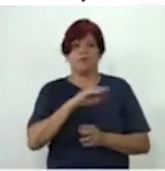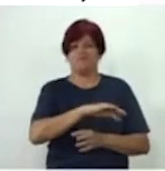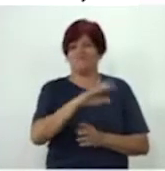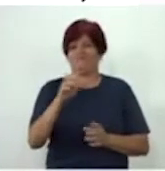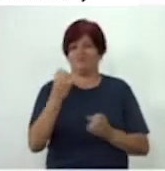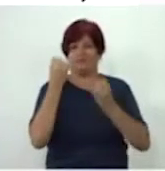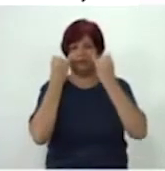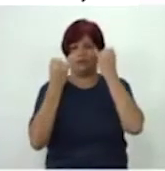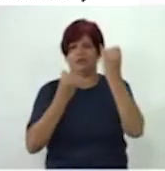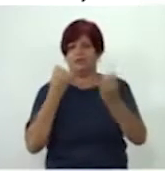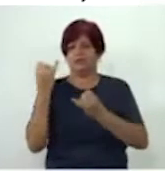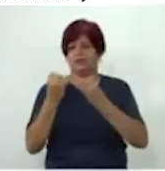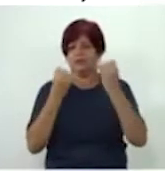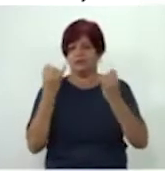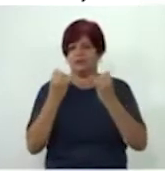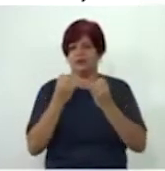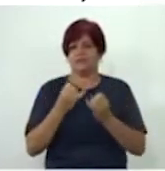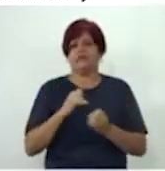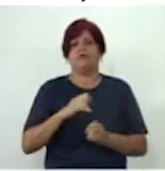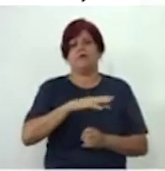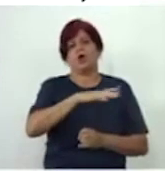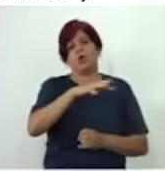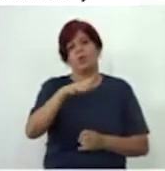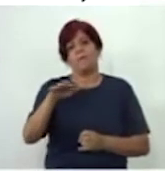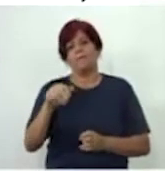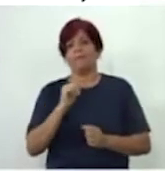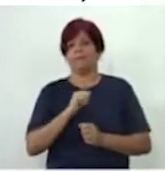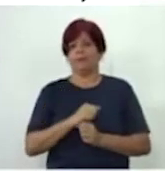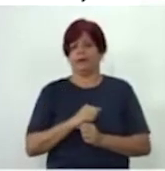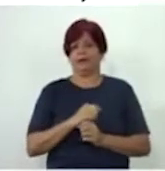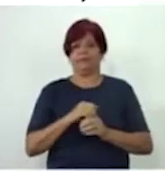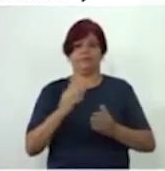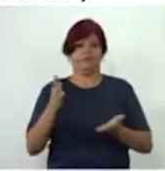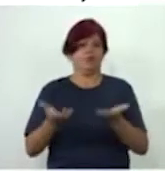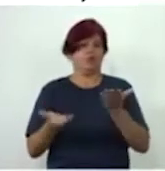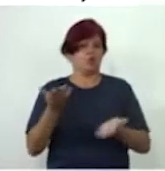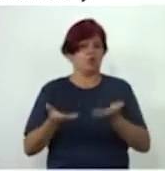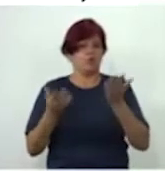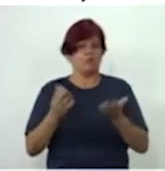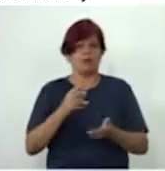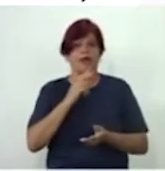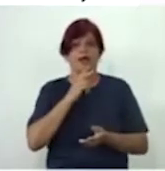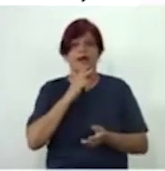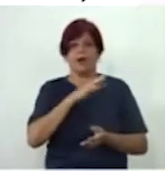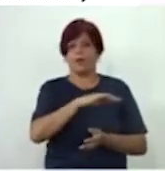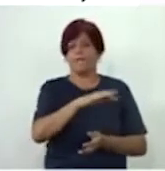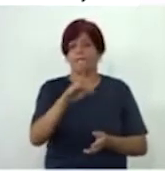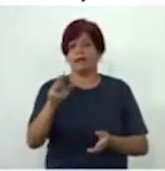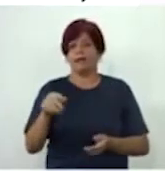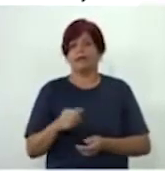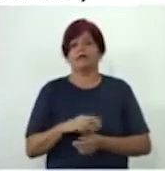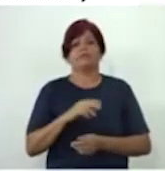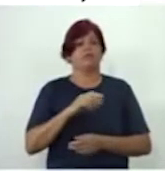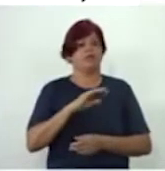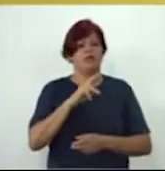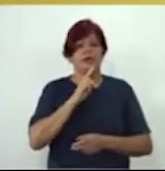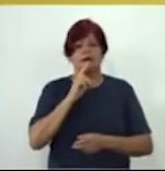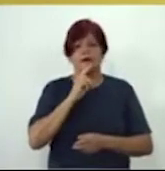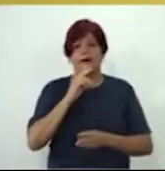y localizar tipos de mares, así como comparar aguas marítimas y aguas